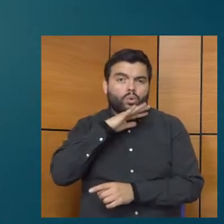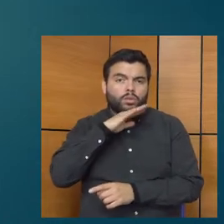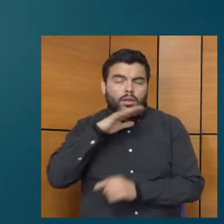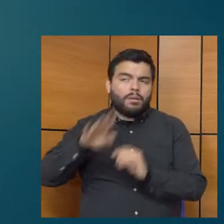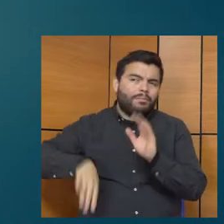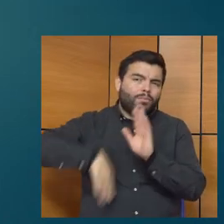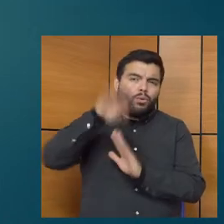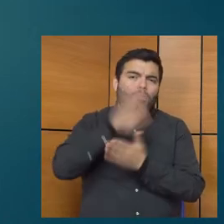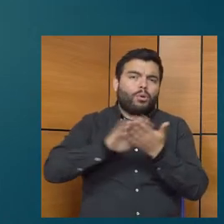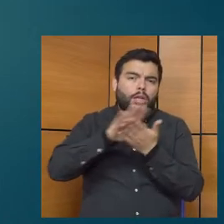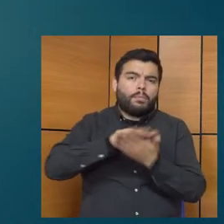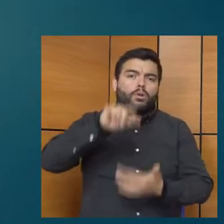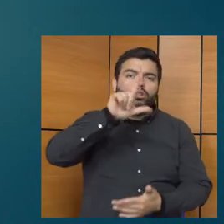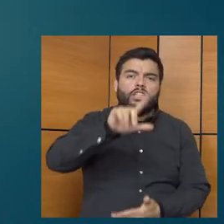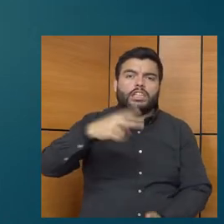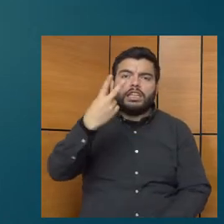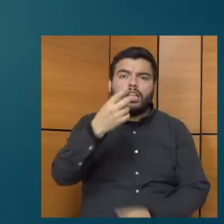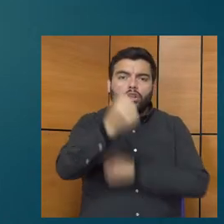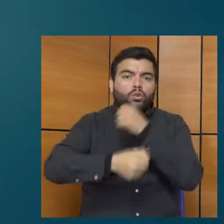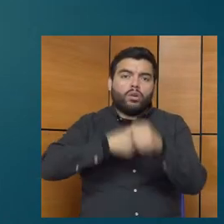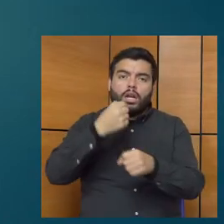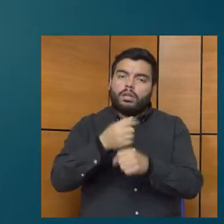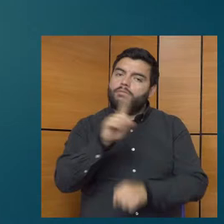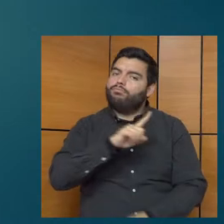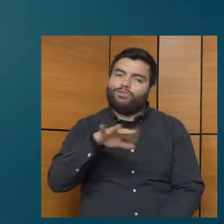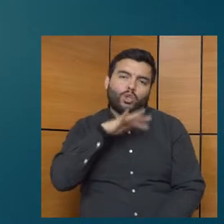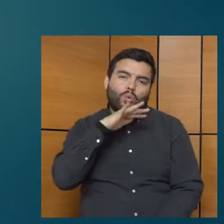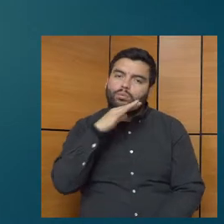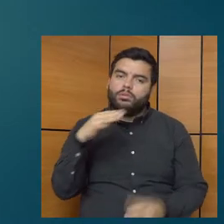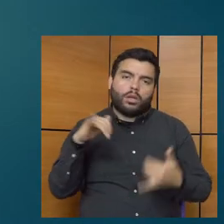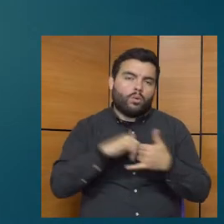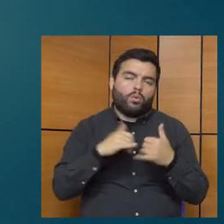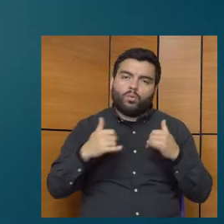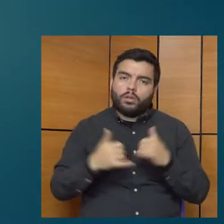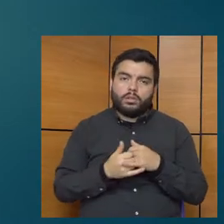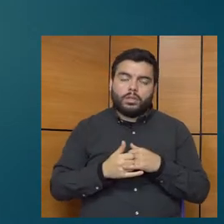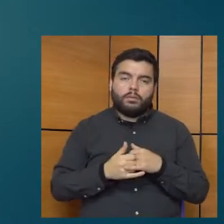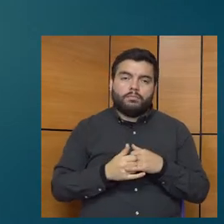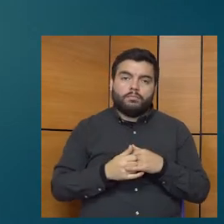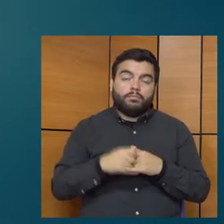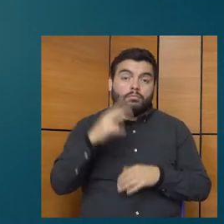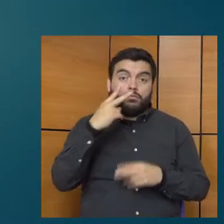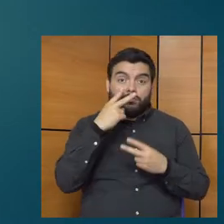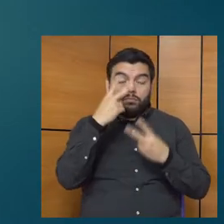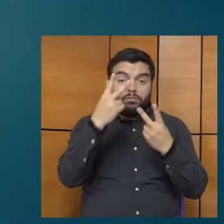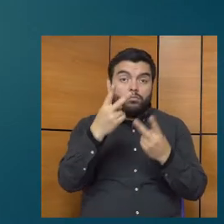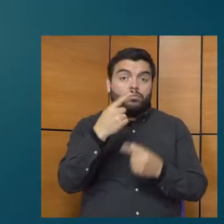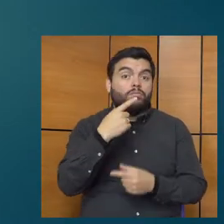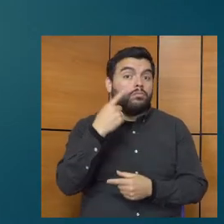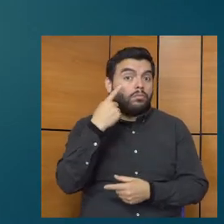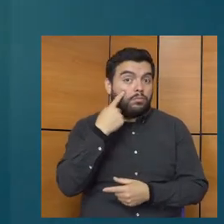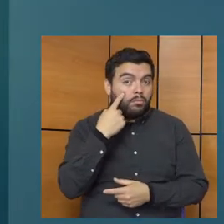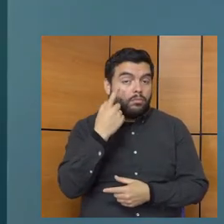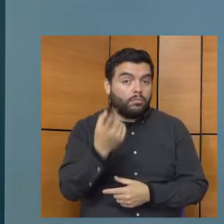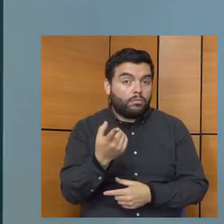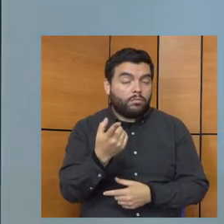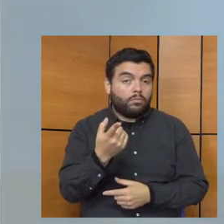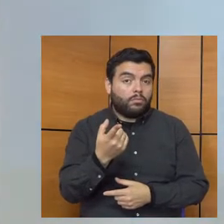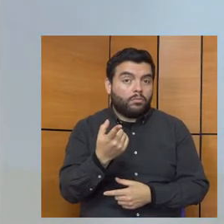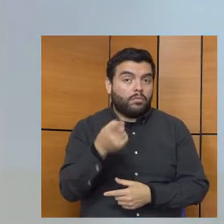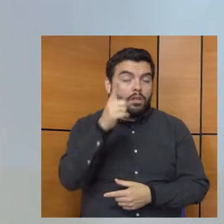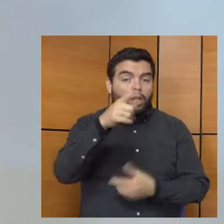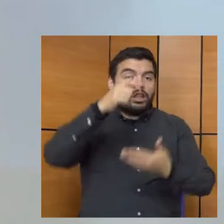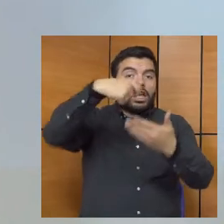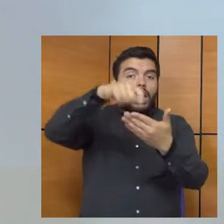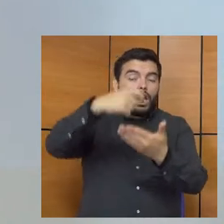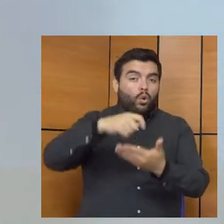más de 72 años. Fijaos que una cuestión a comentar es que estos estudios, esta encuesta